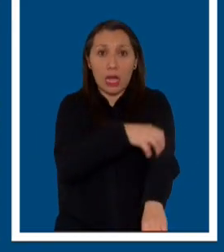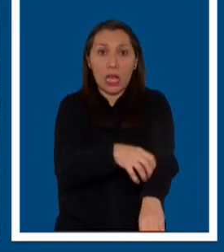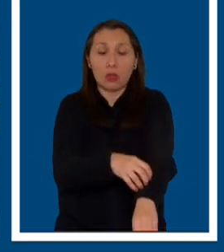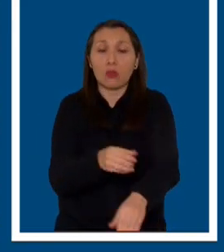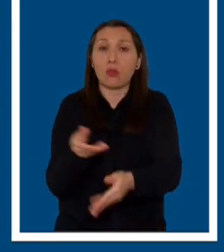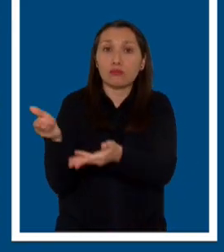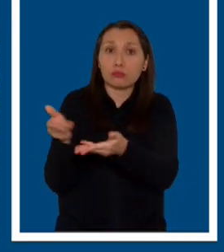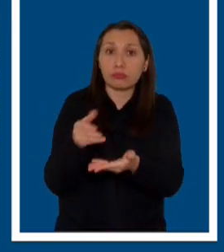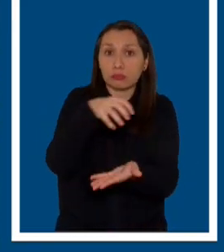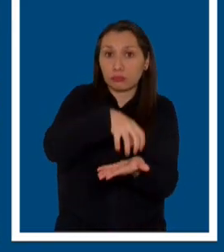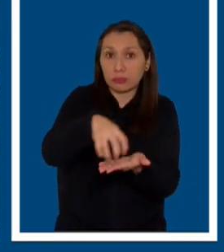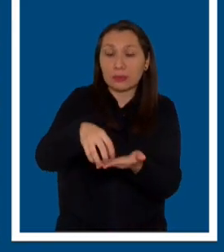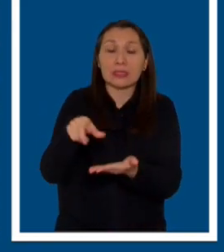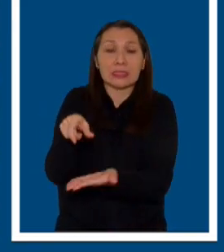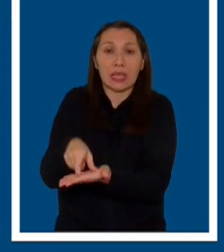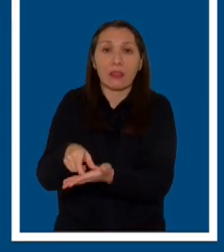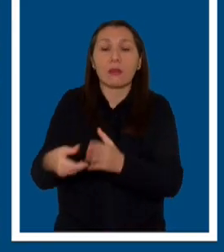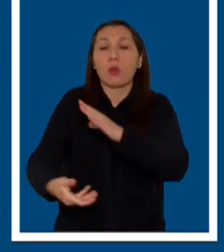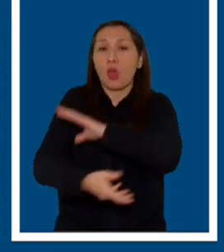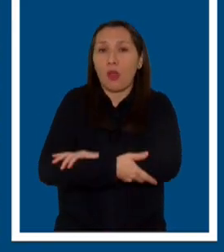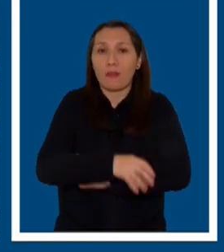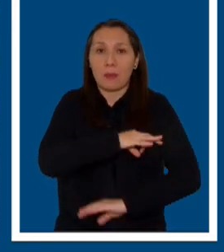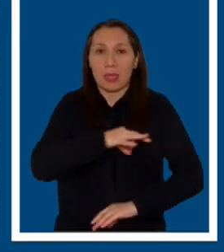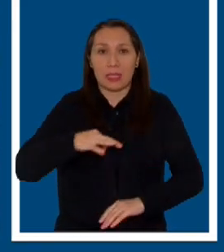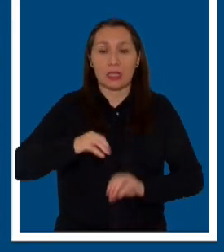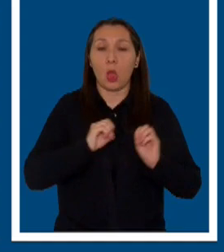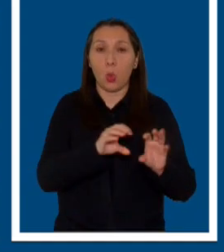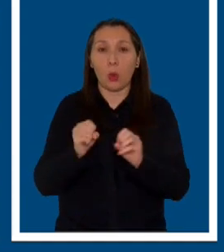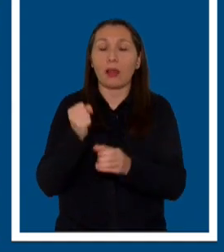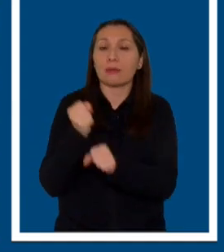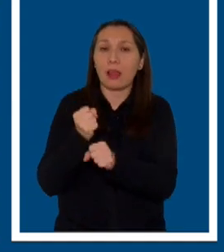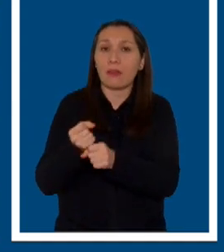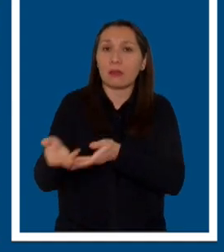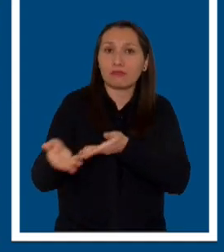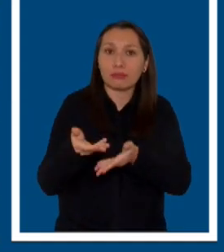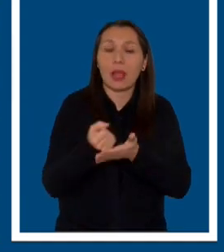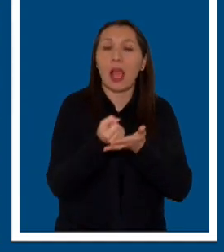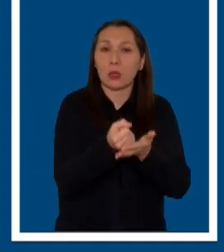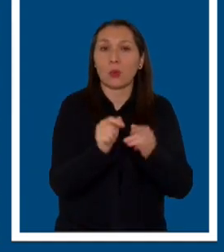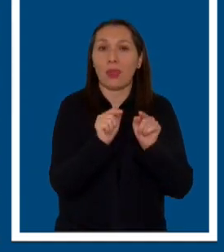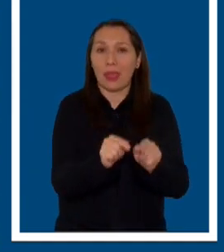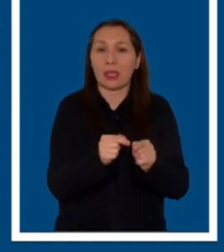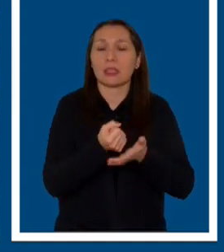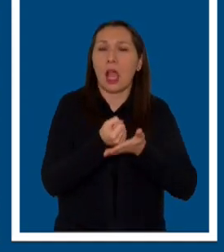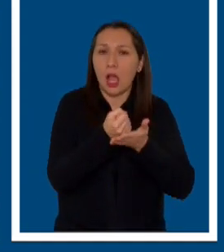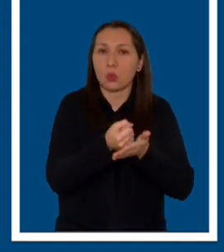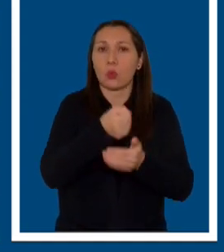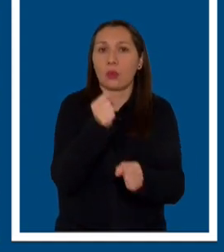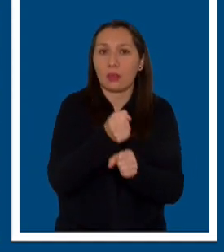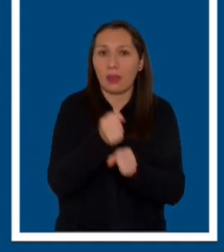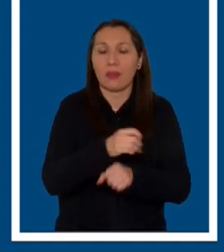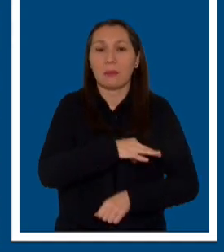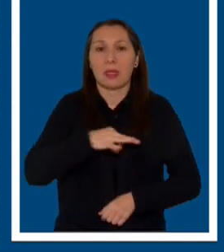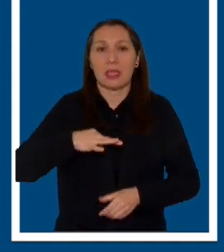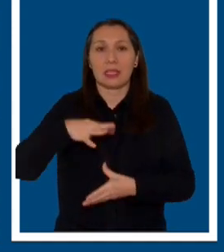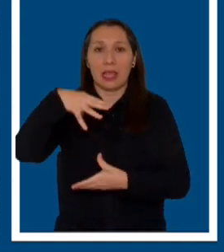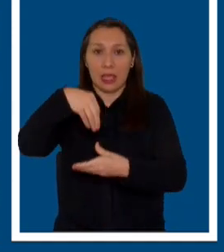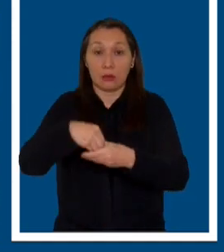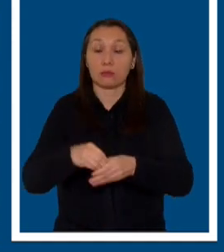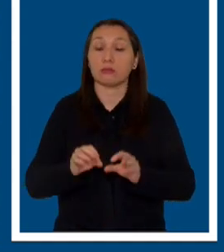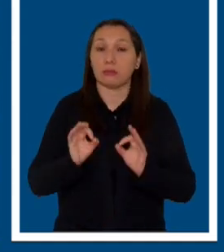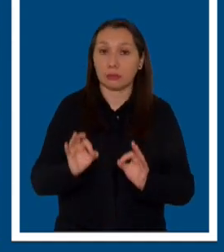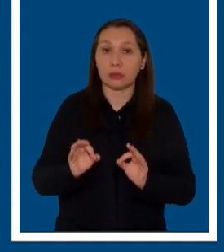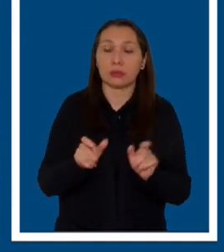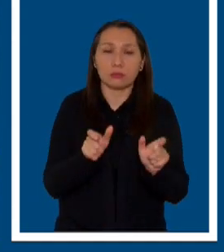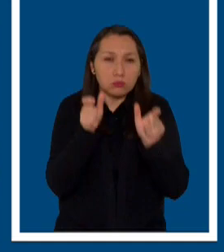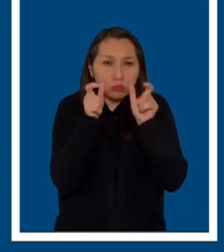sedes Y eso es a través de un convenio con el Ministerio de Educación es un trabajo colaborativo con ellos hay un trabajo colaborativo con el Ministerio del interior por supuesto